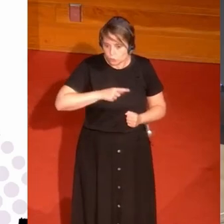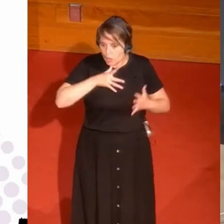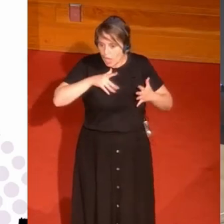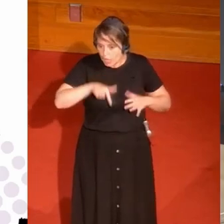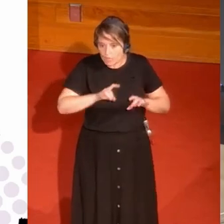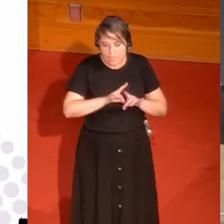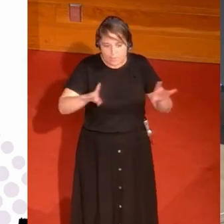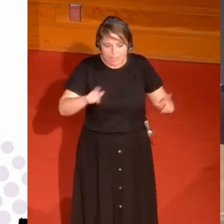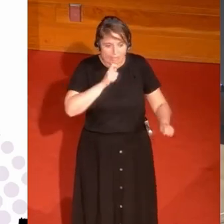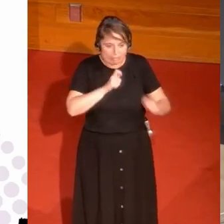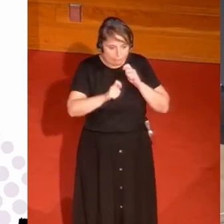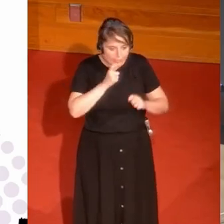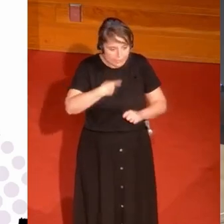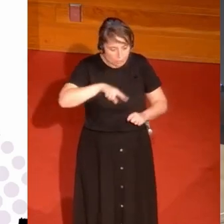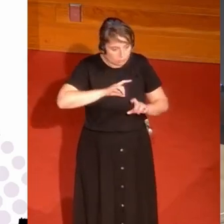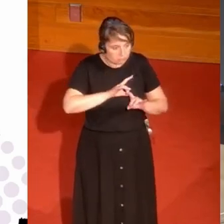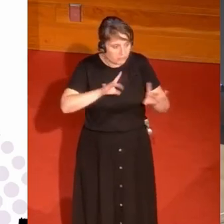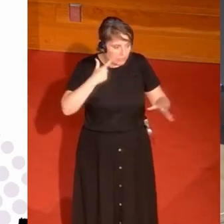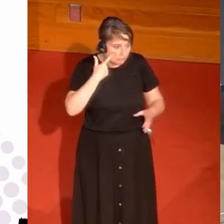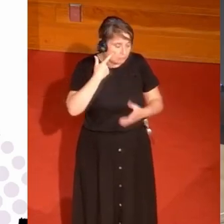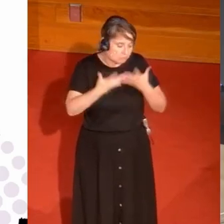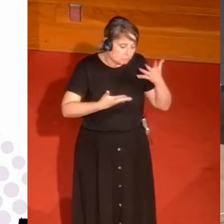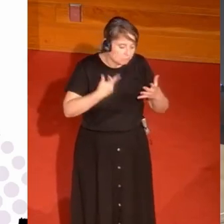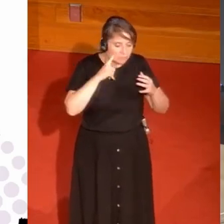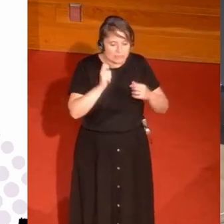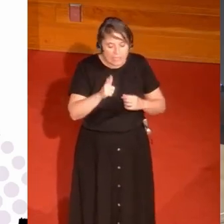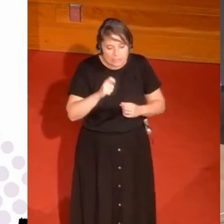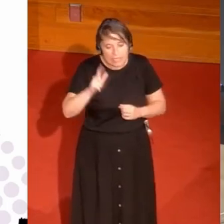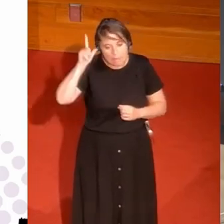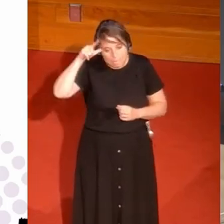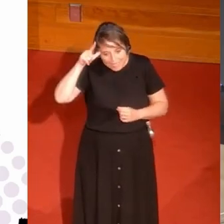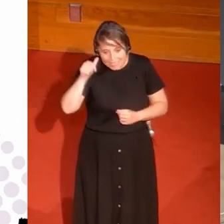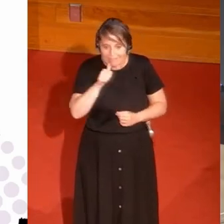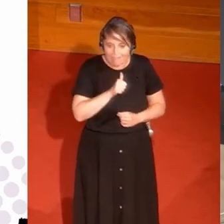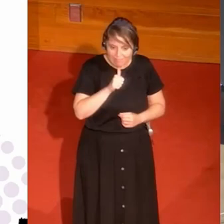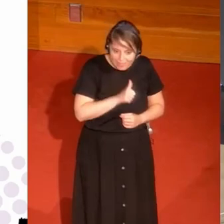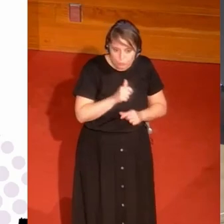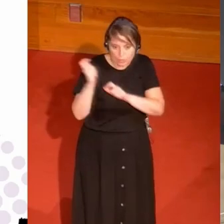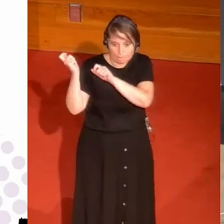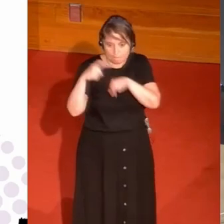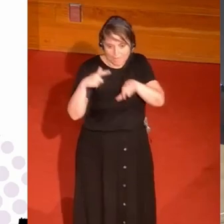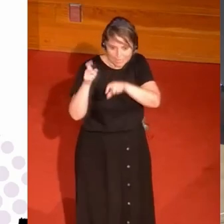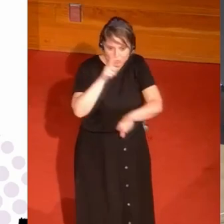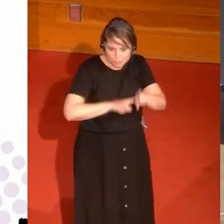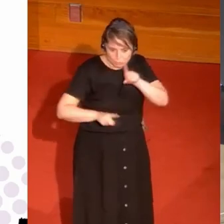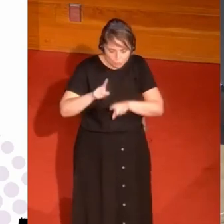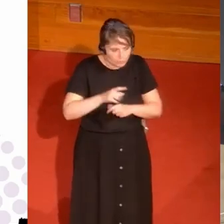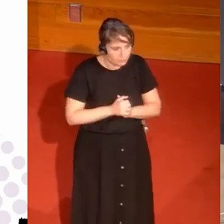prensa Y tenemos eh conflicto bueno que que permanente melilla ceuta el problema de las migraciones me